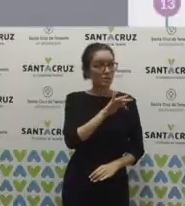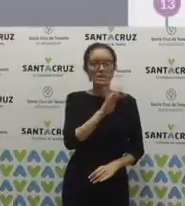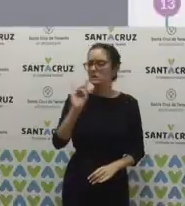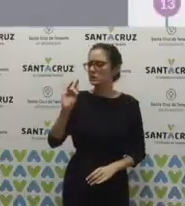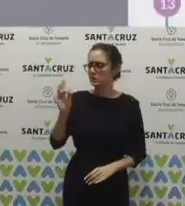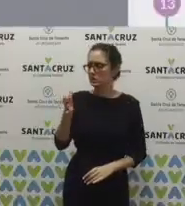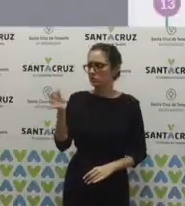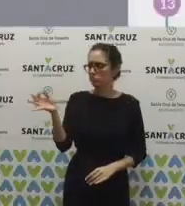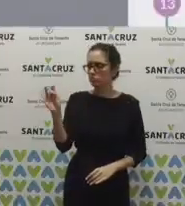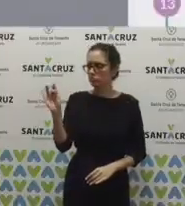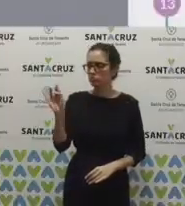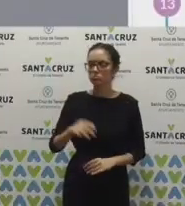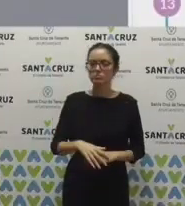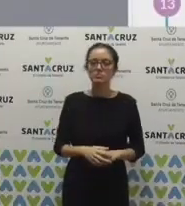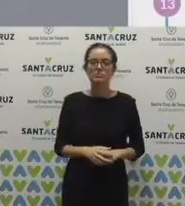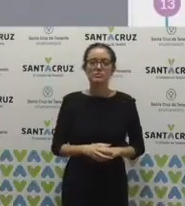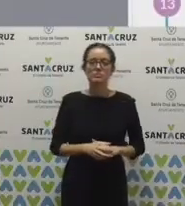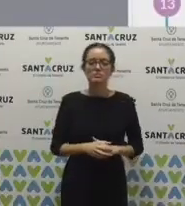correcto señor alcaldesa